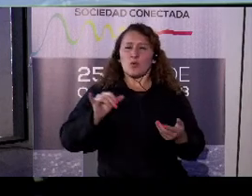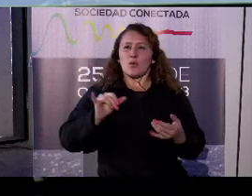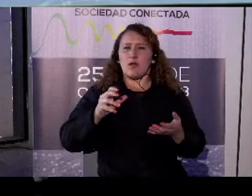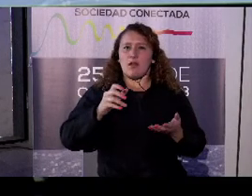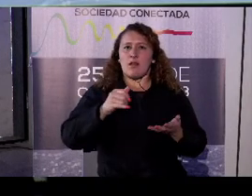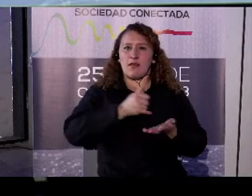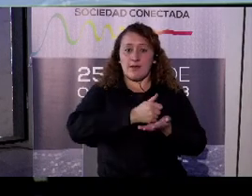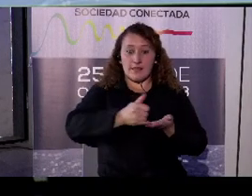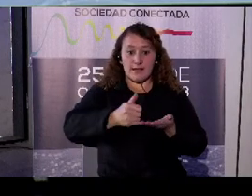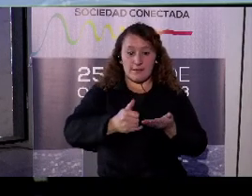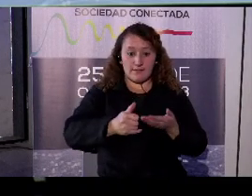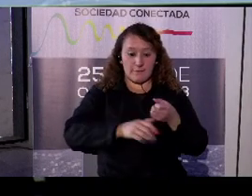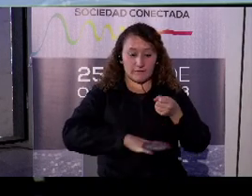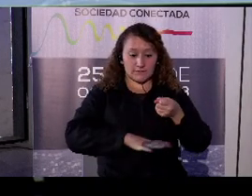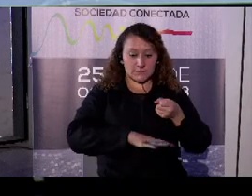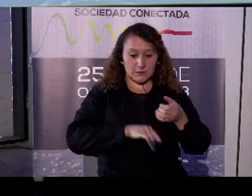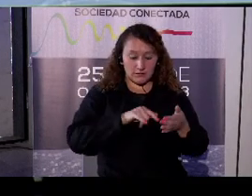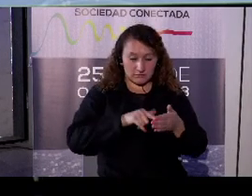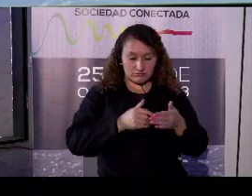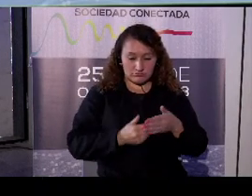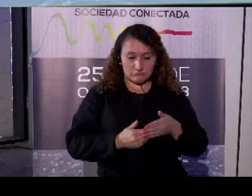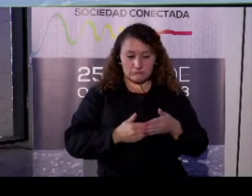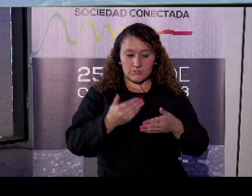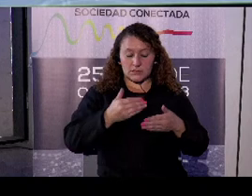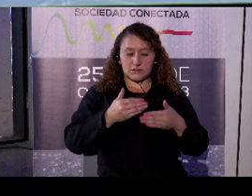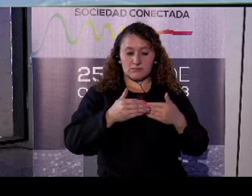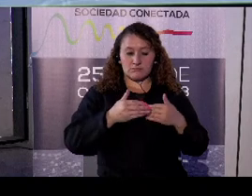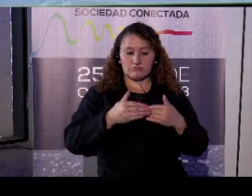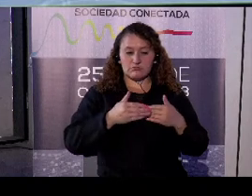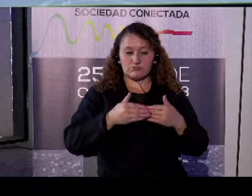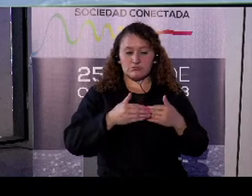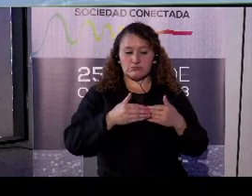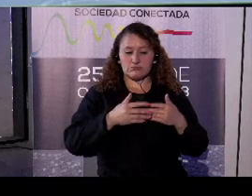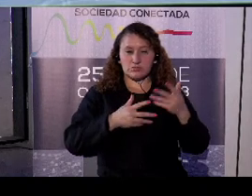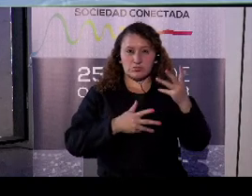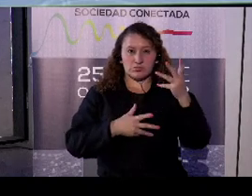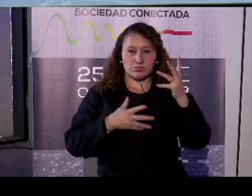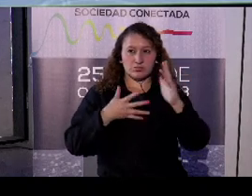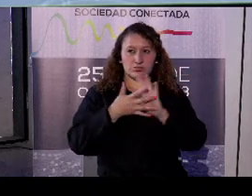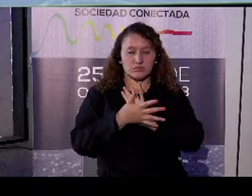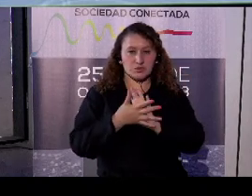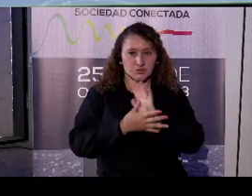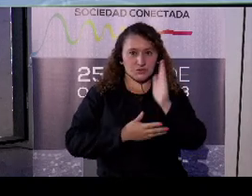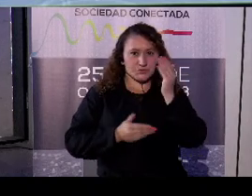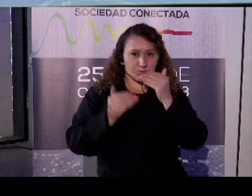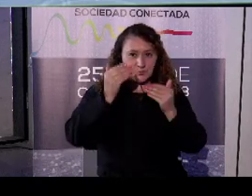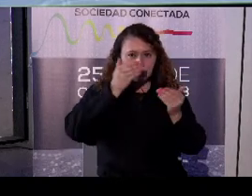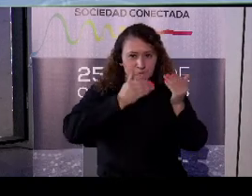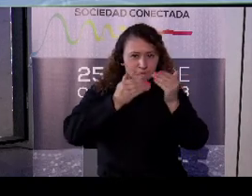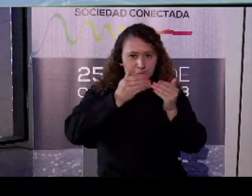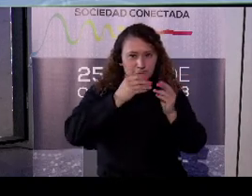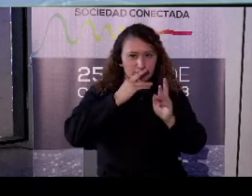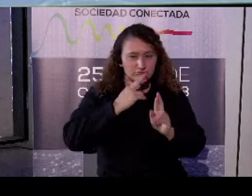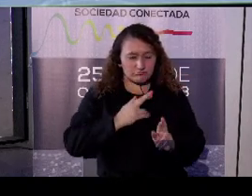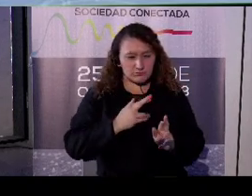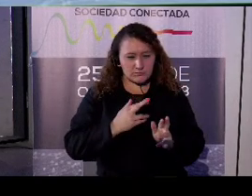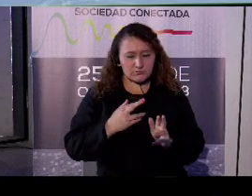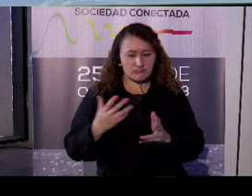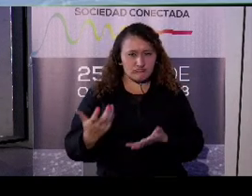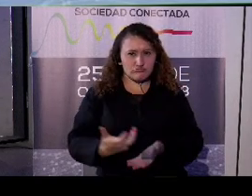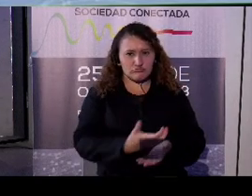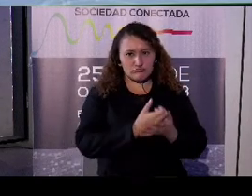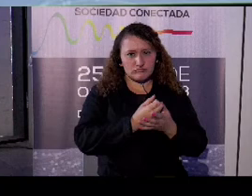base una línea base y si vemos analizamos una conjunto de resultados una